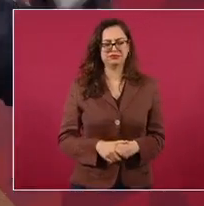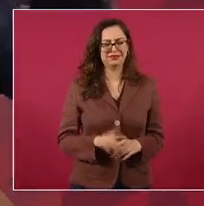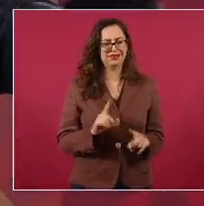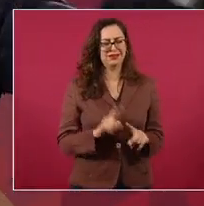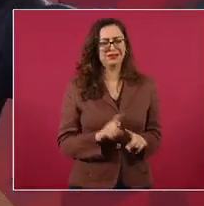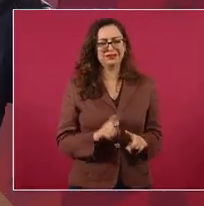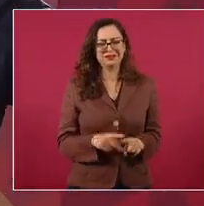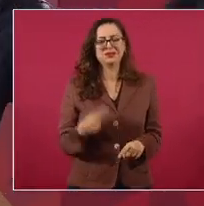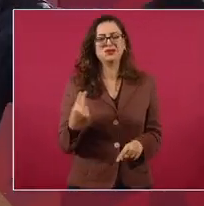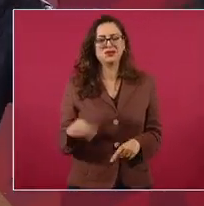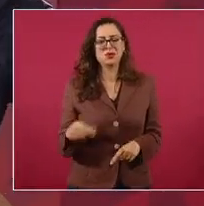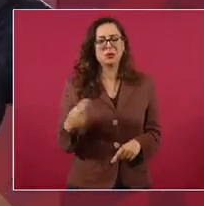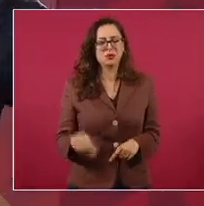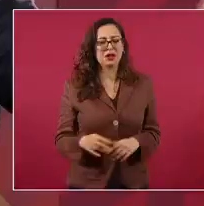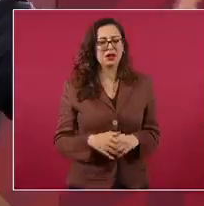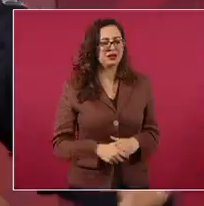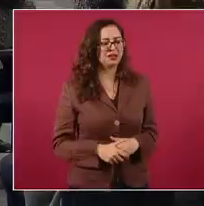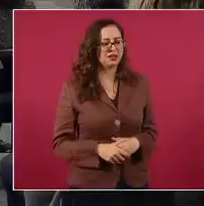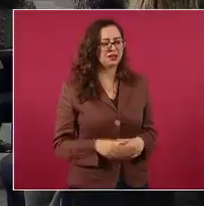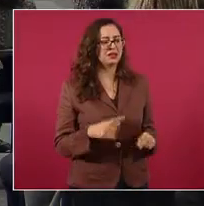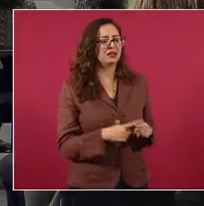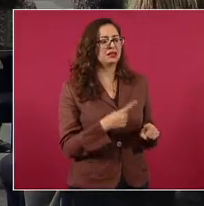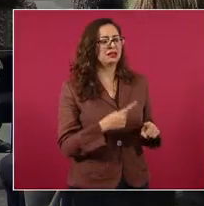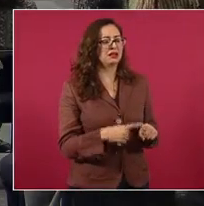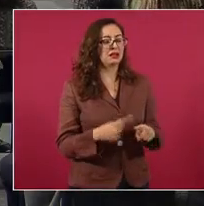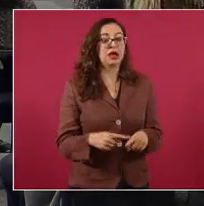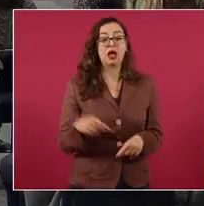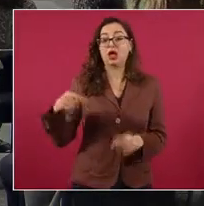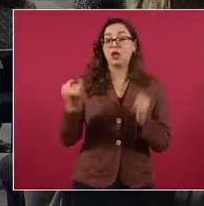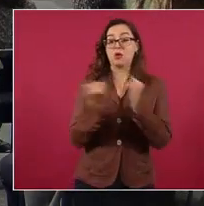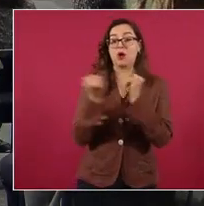es como lo de las fuentes de aquí del palacio.